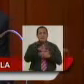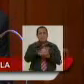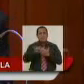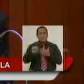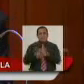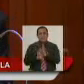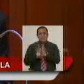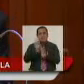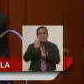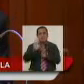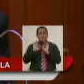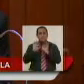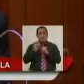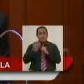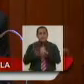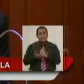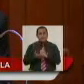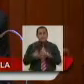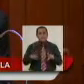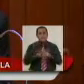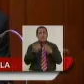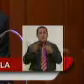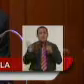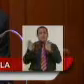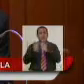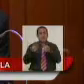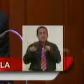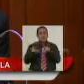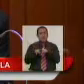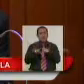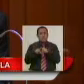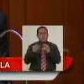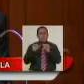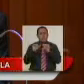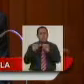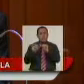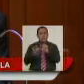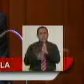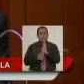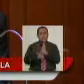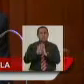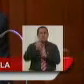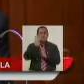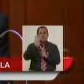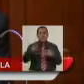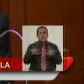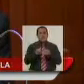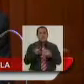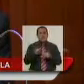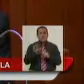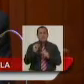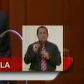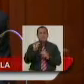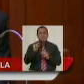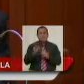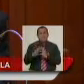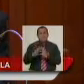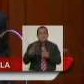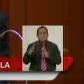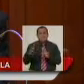sostenido y al cierre de nuestro gobierno continuará siendo el país de mayor crecimiento y menor inflación en la